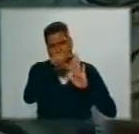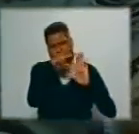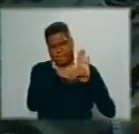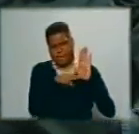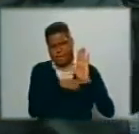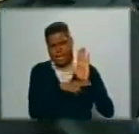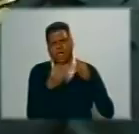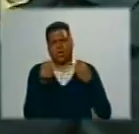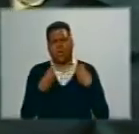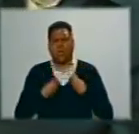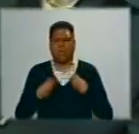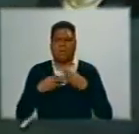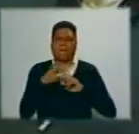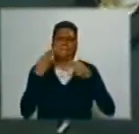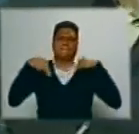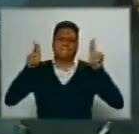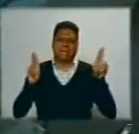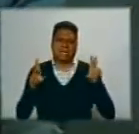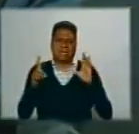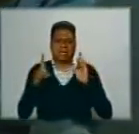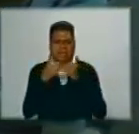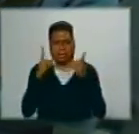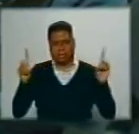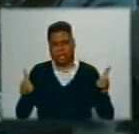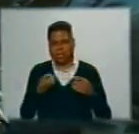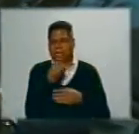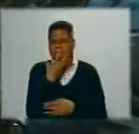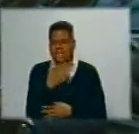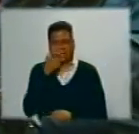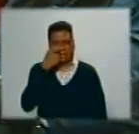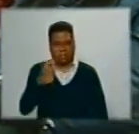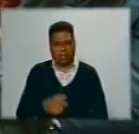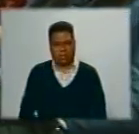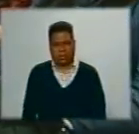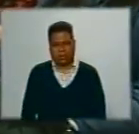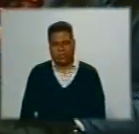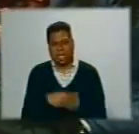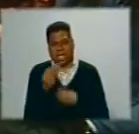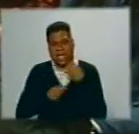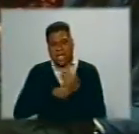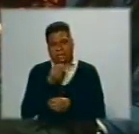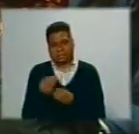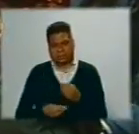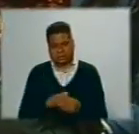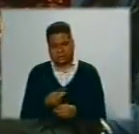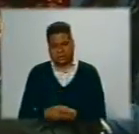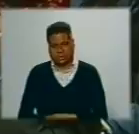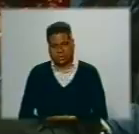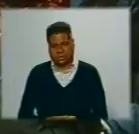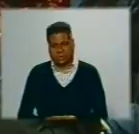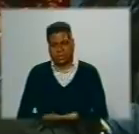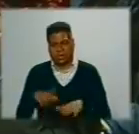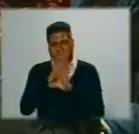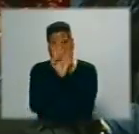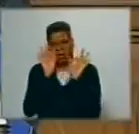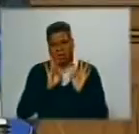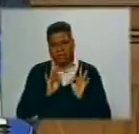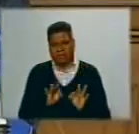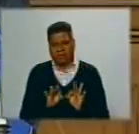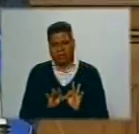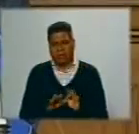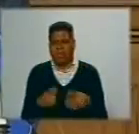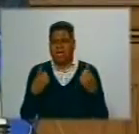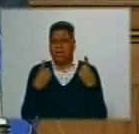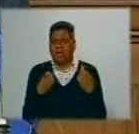convivencia pacífica y democrática y el bienestar del pueblo. Considerando que de manera